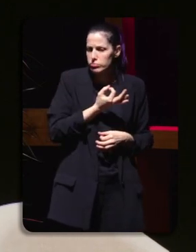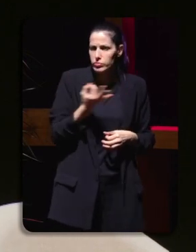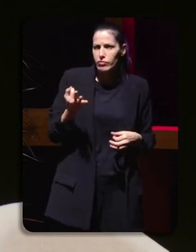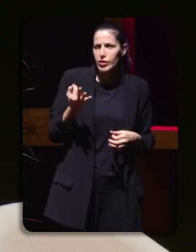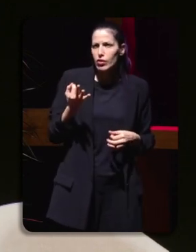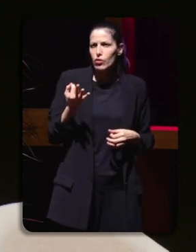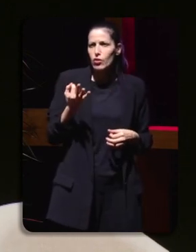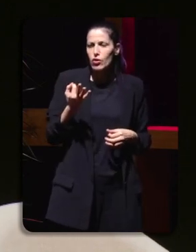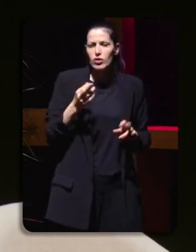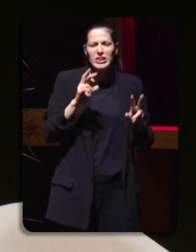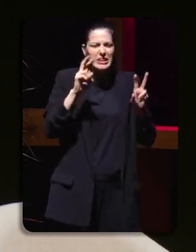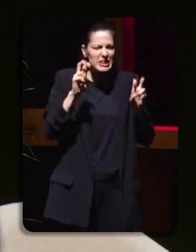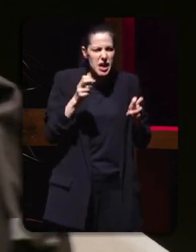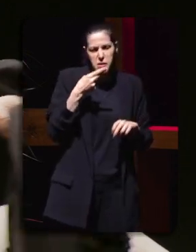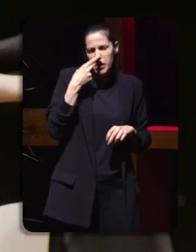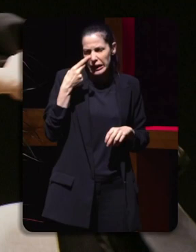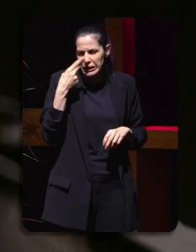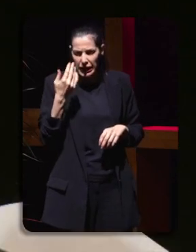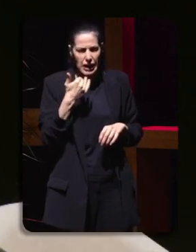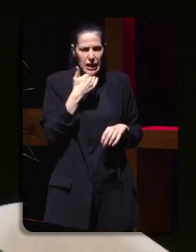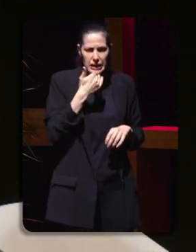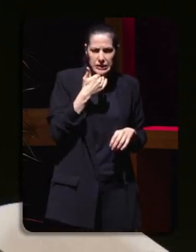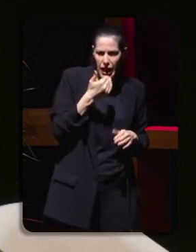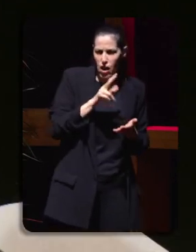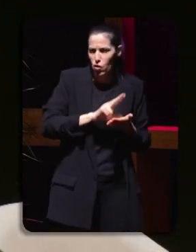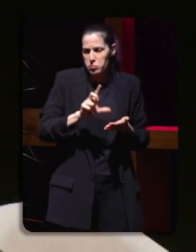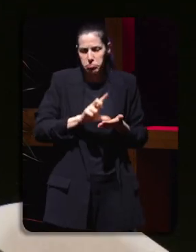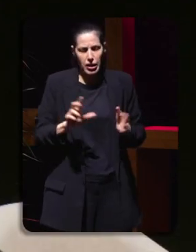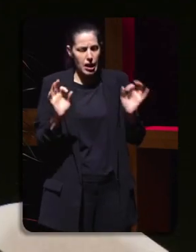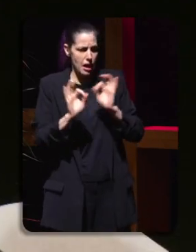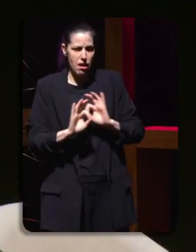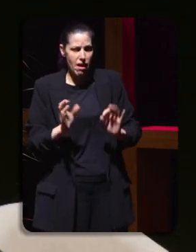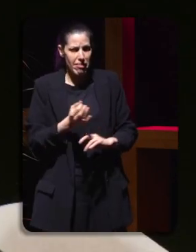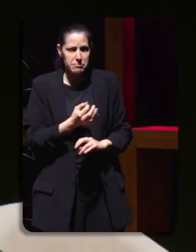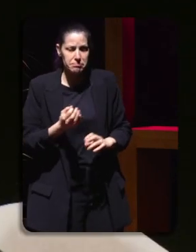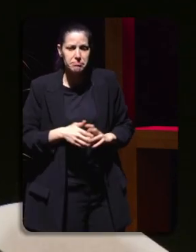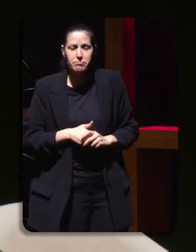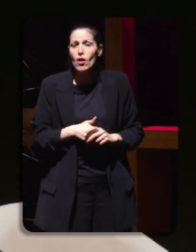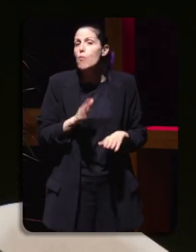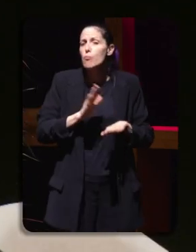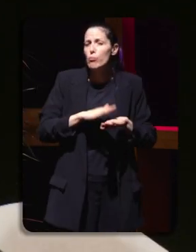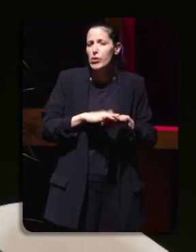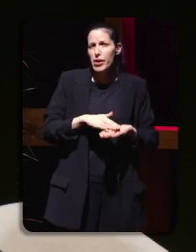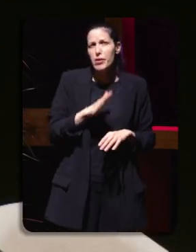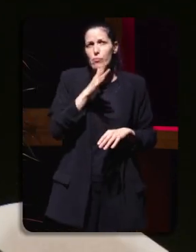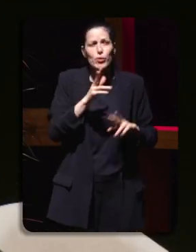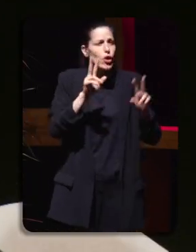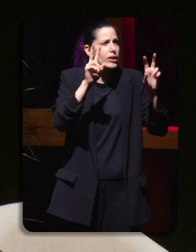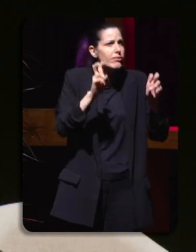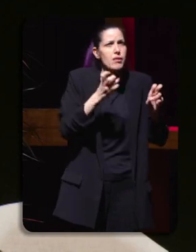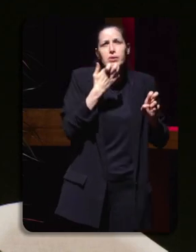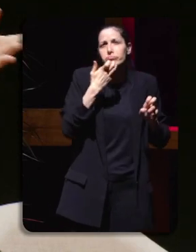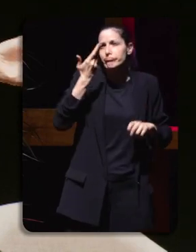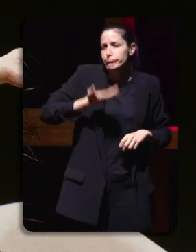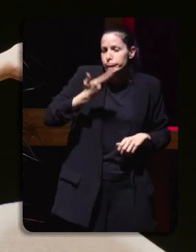del interés literario Por qué Porque los grandes temas si son la muerte si